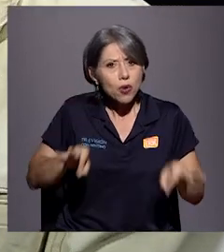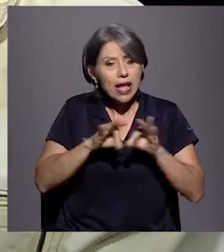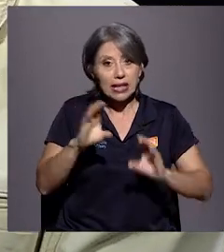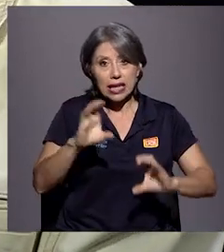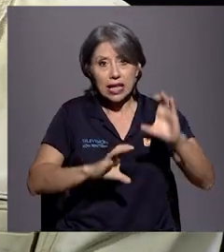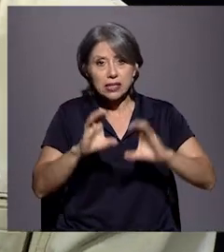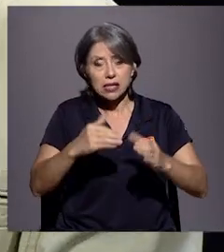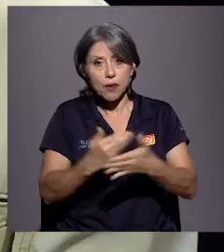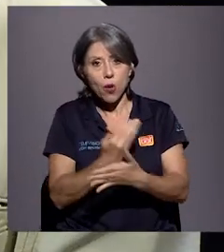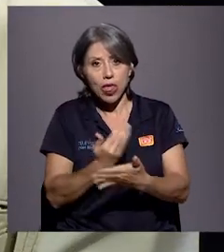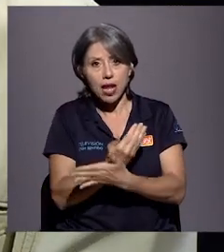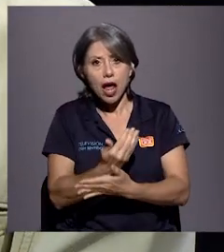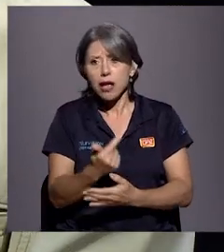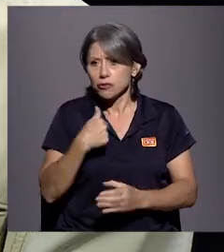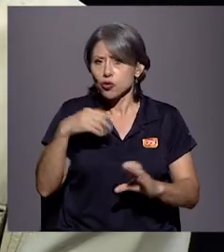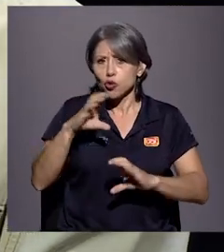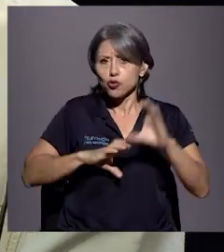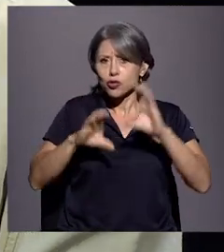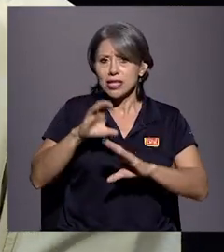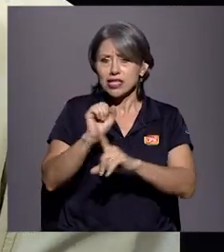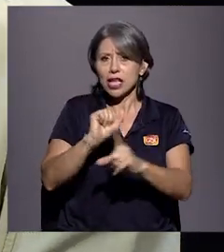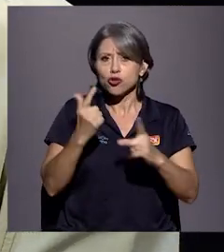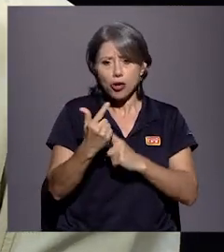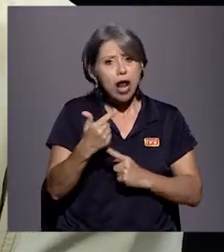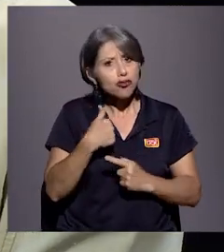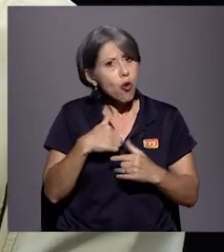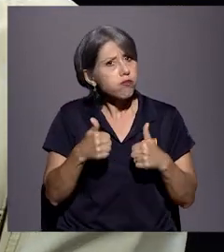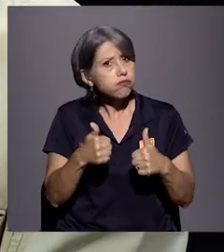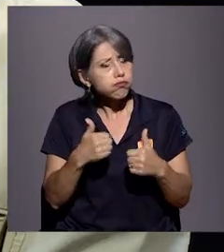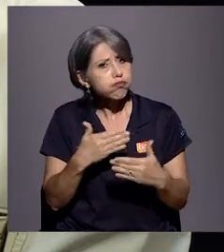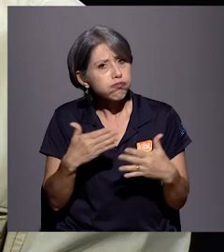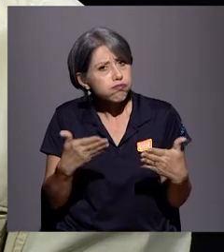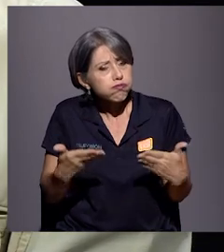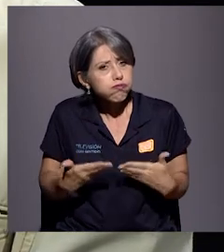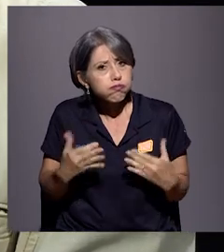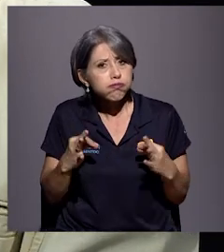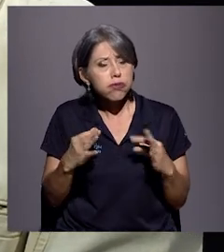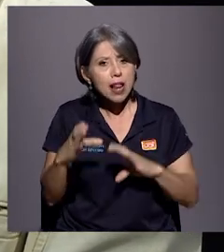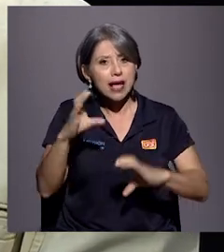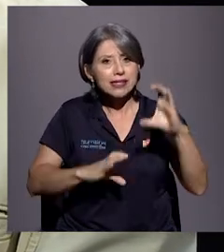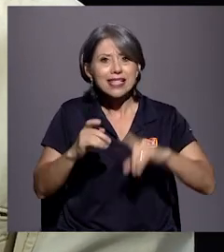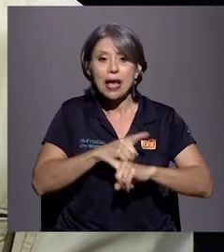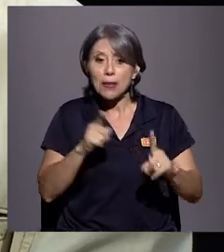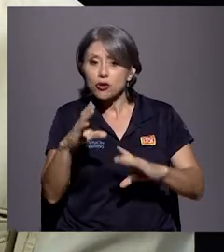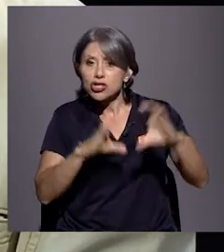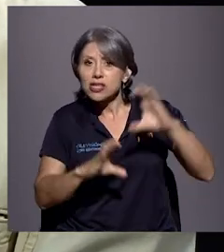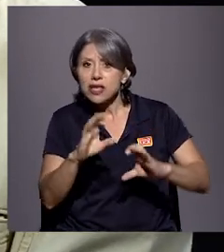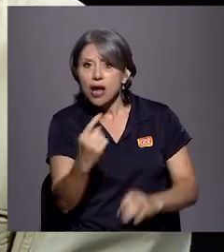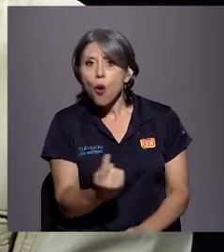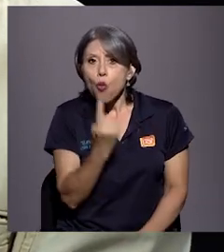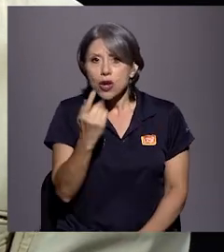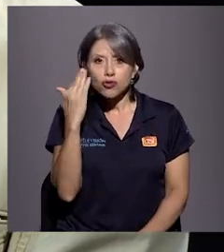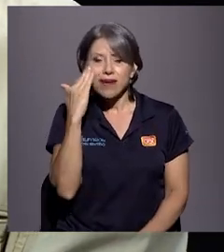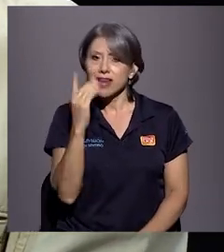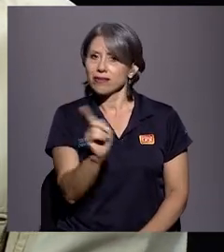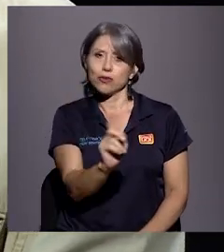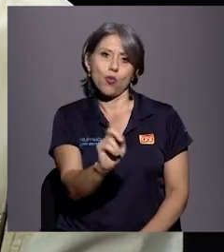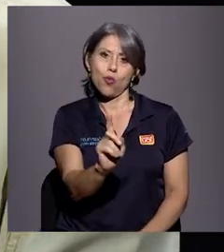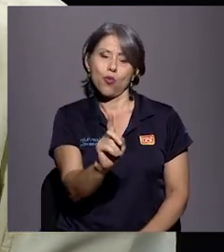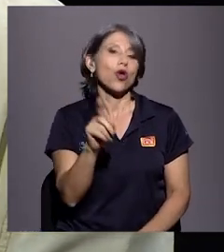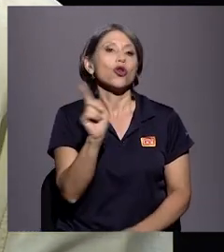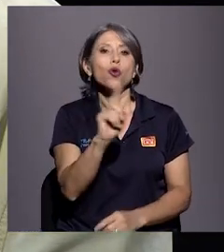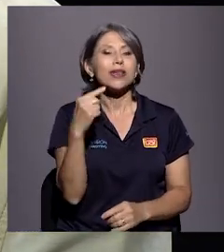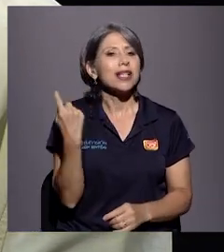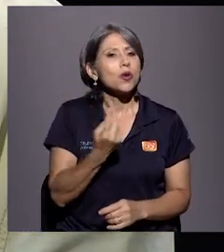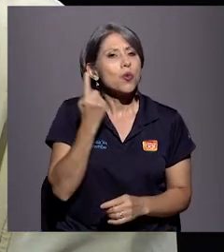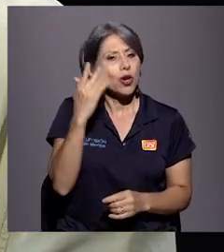ciencia moderna. Yo soy un cientista social y la aprecio mucho, obviamente, pero hay que saber que no es el único saber, el único